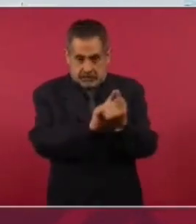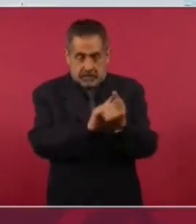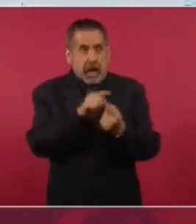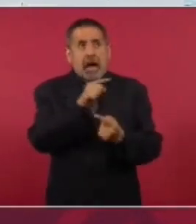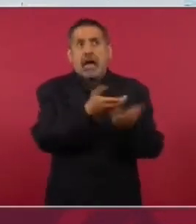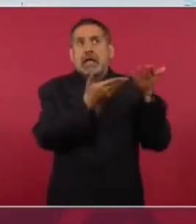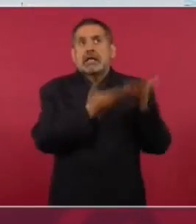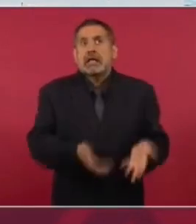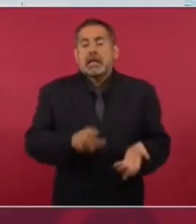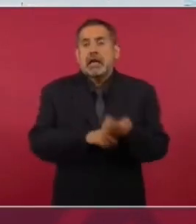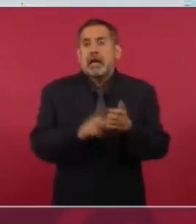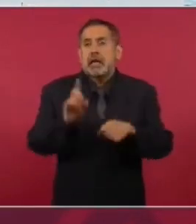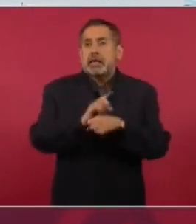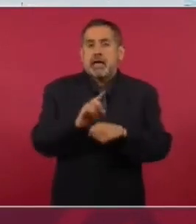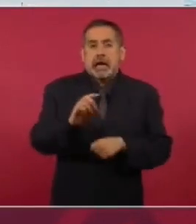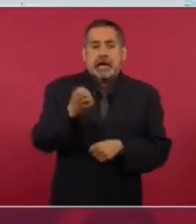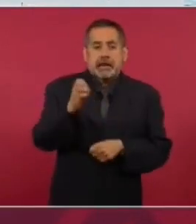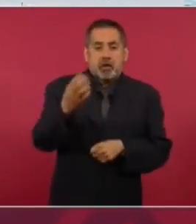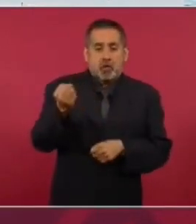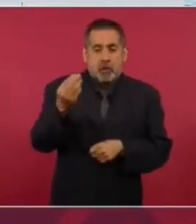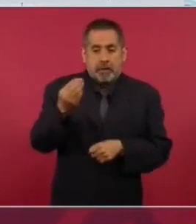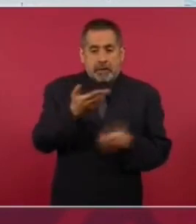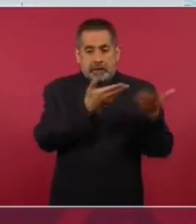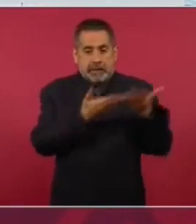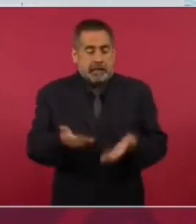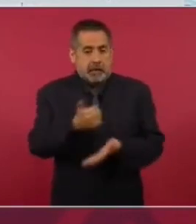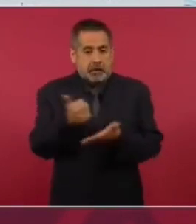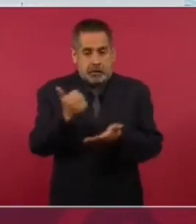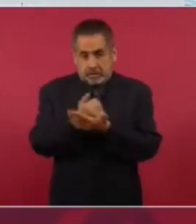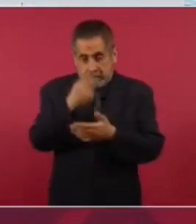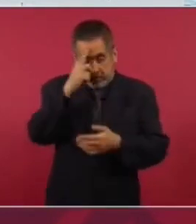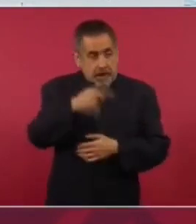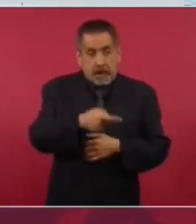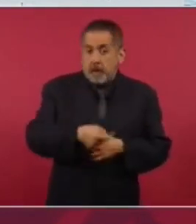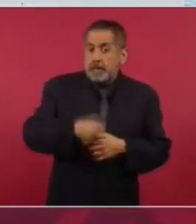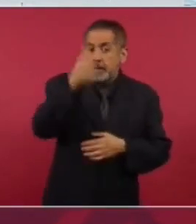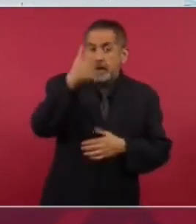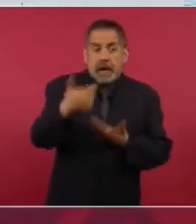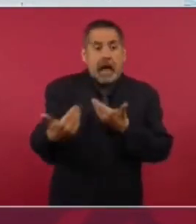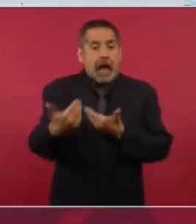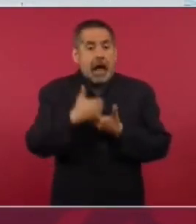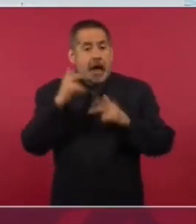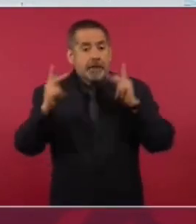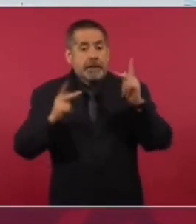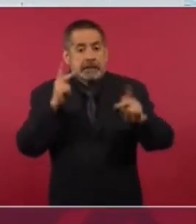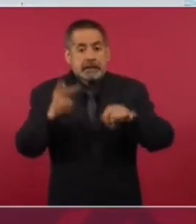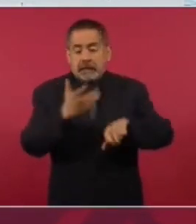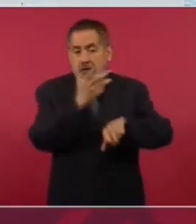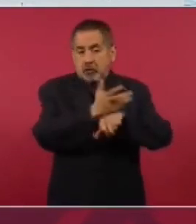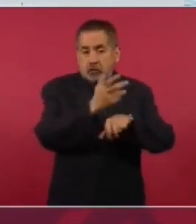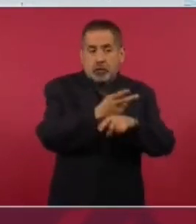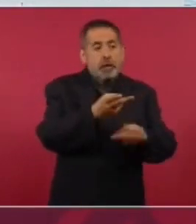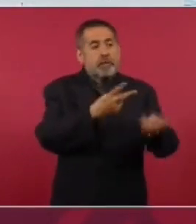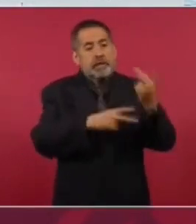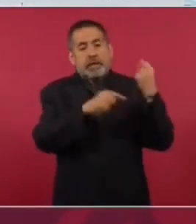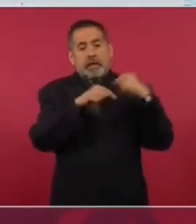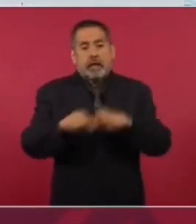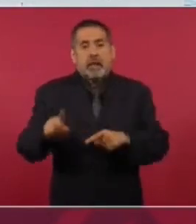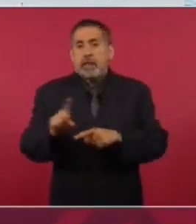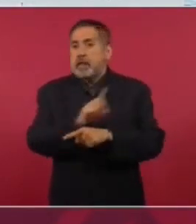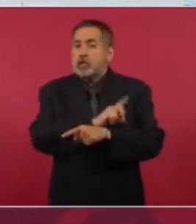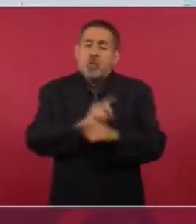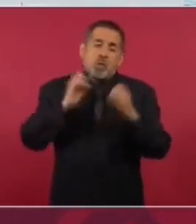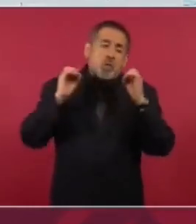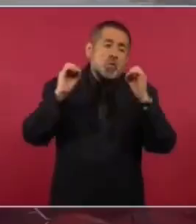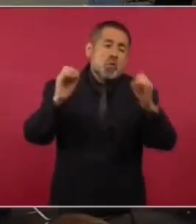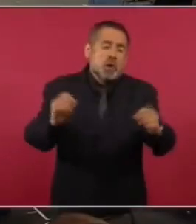llegar el día 9 de enero a la Ciudad de México. Esa es la primera visita de un presidente de los Estados Unidos a nuestro país desde hace muchos